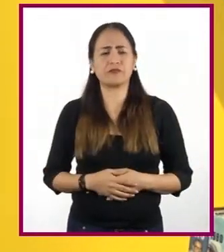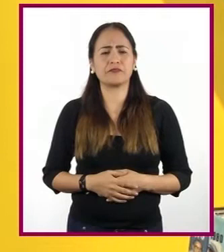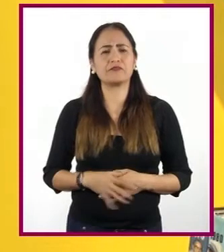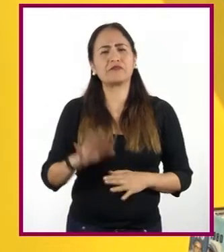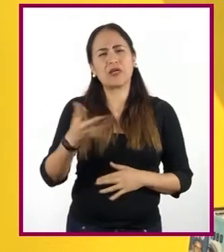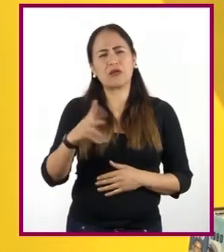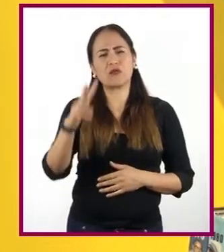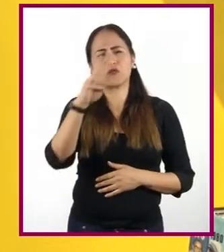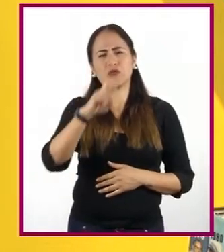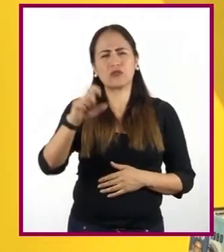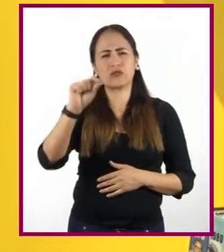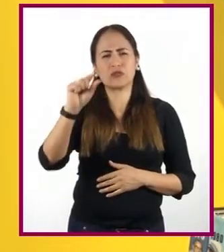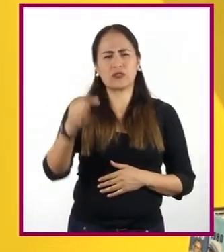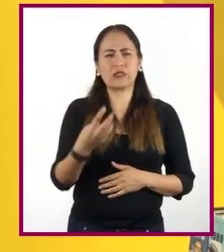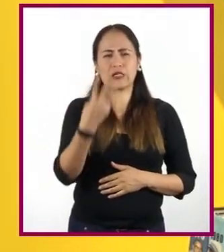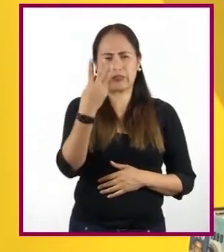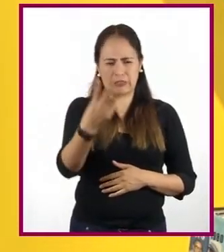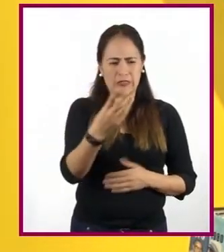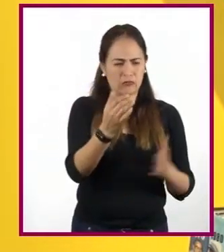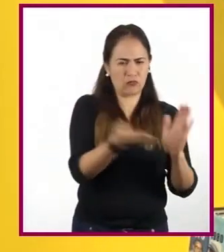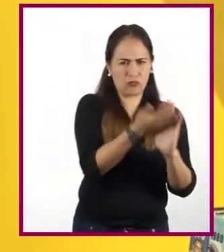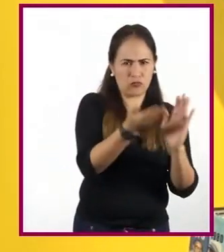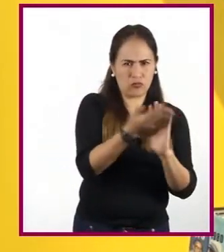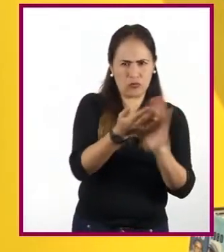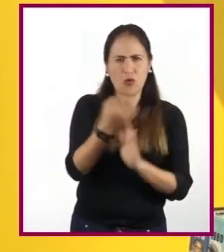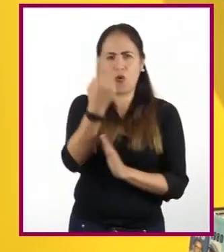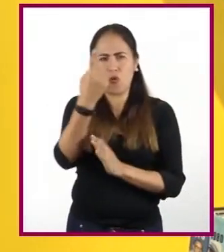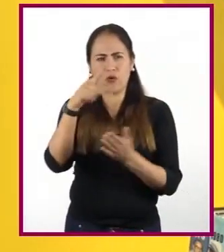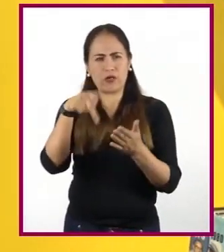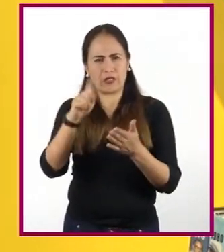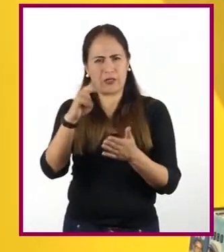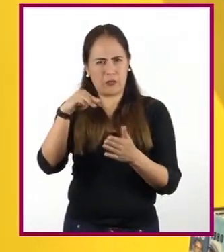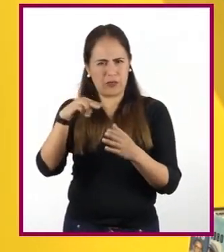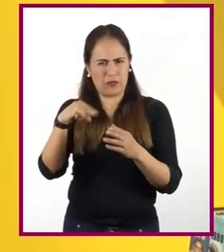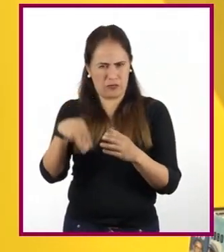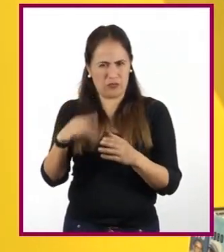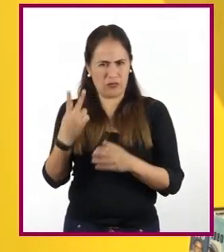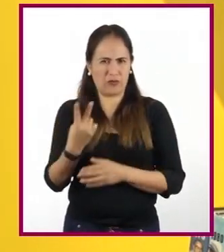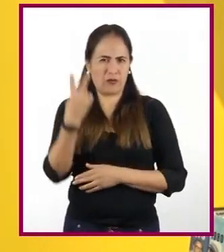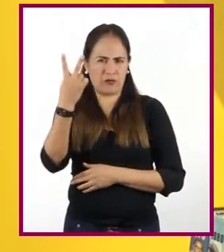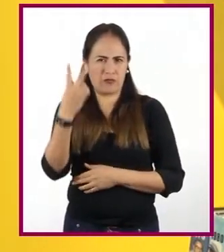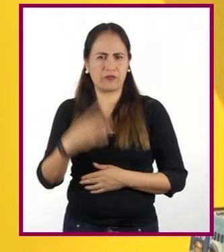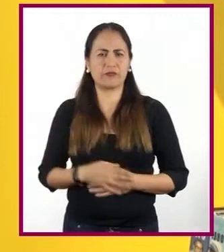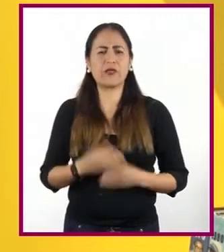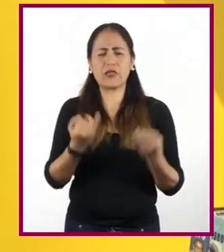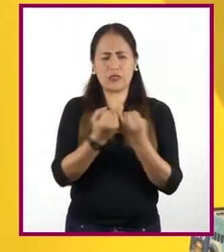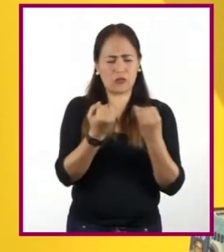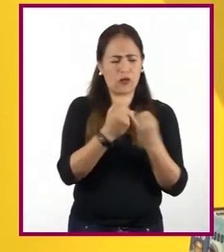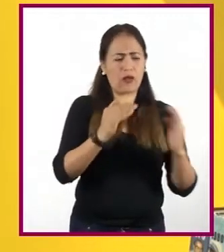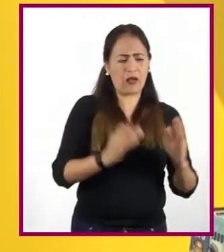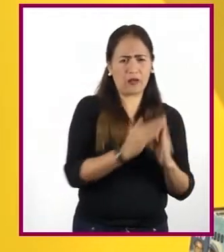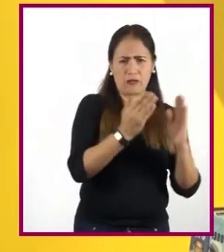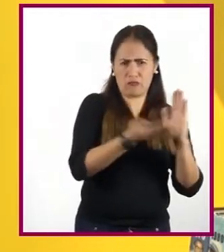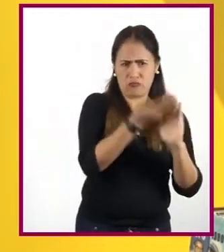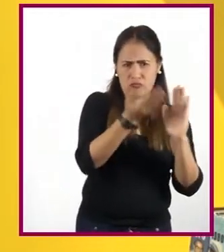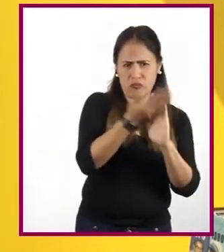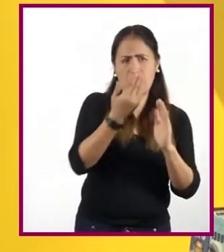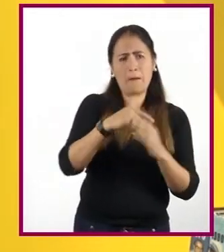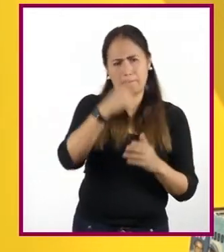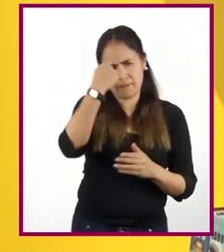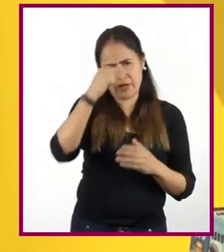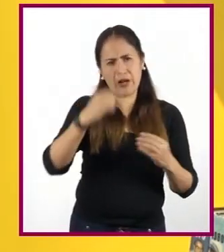673 estructuras por kilómetro cuadrado. Arquitectónicamente se encuentran los conjuntos habitacionales donde la población